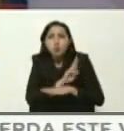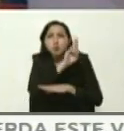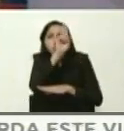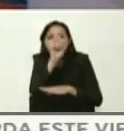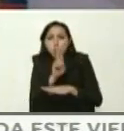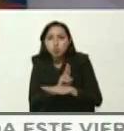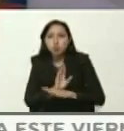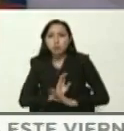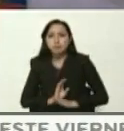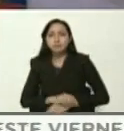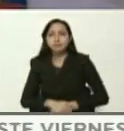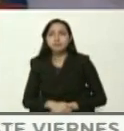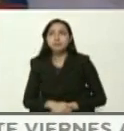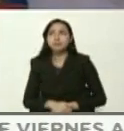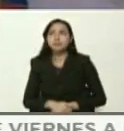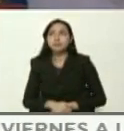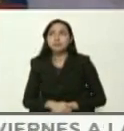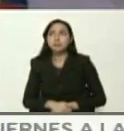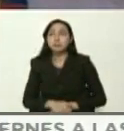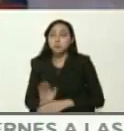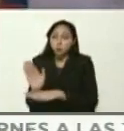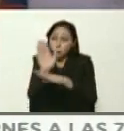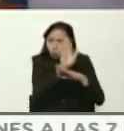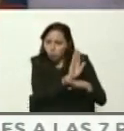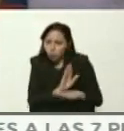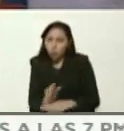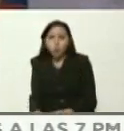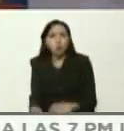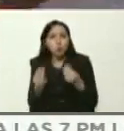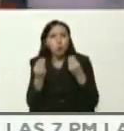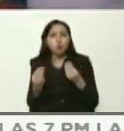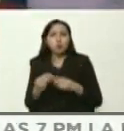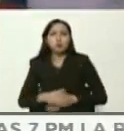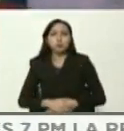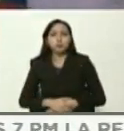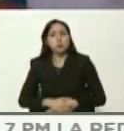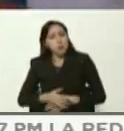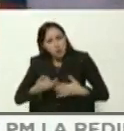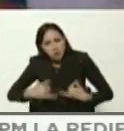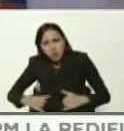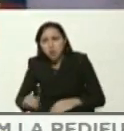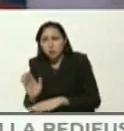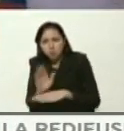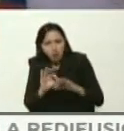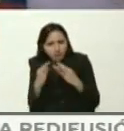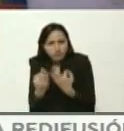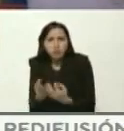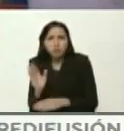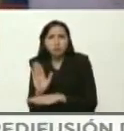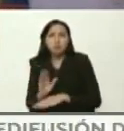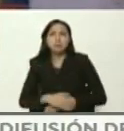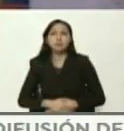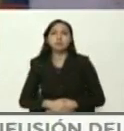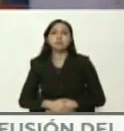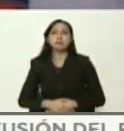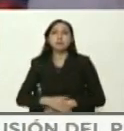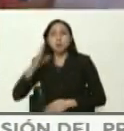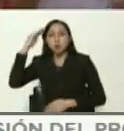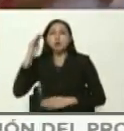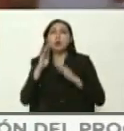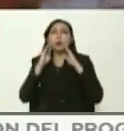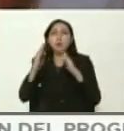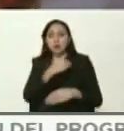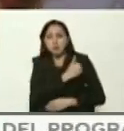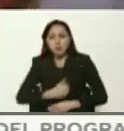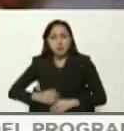y, por supuesto, cuidarse mucho para que cuiden ustedes a sus hijos y a sus padres. Que Dios los bendiga, presidente, aquí